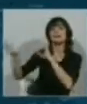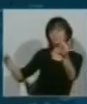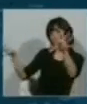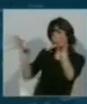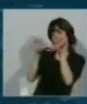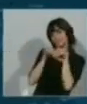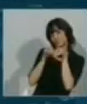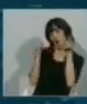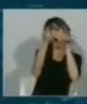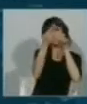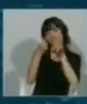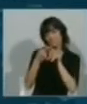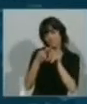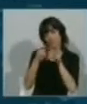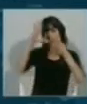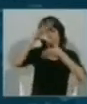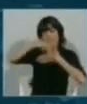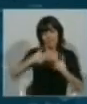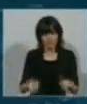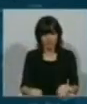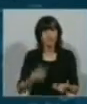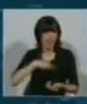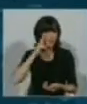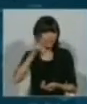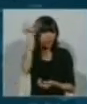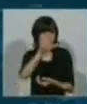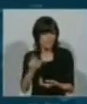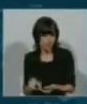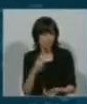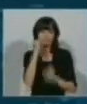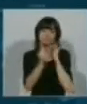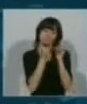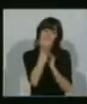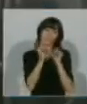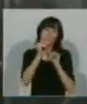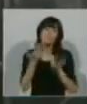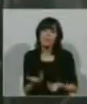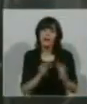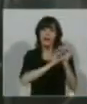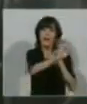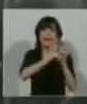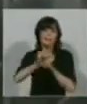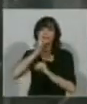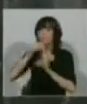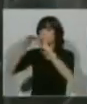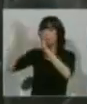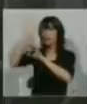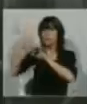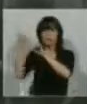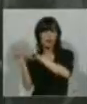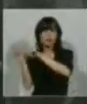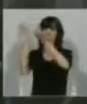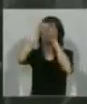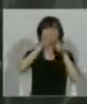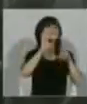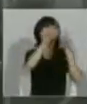Latinoamérica con el centro nodal. Ahí estamos viendo. Ese mapa nos explica un poco cómo van los cables de Europa a